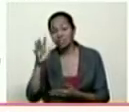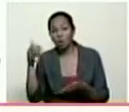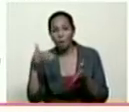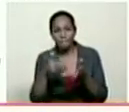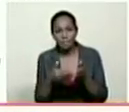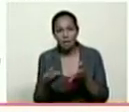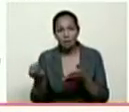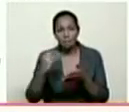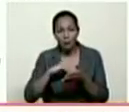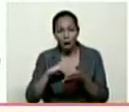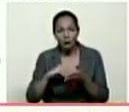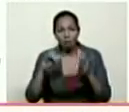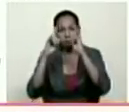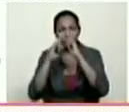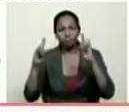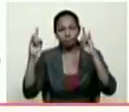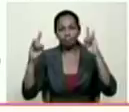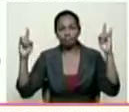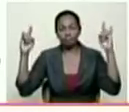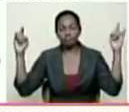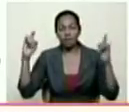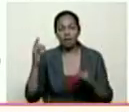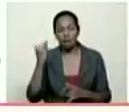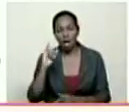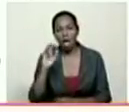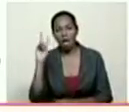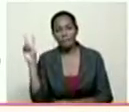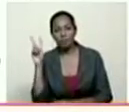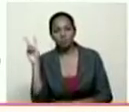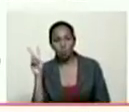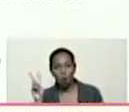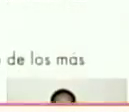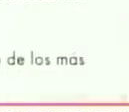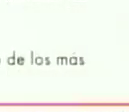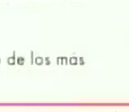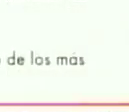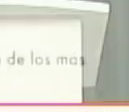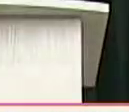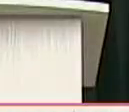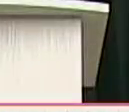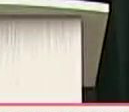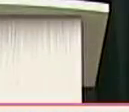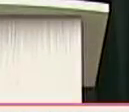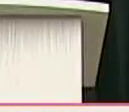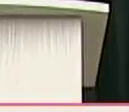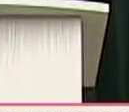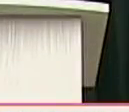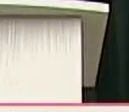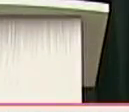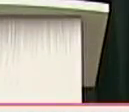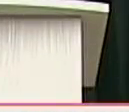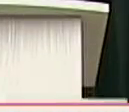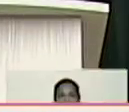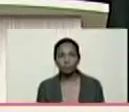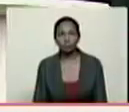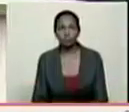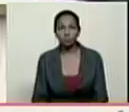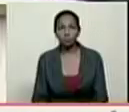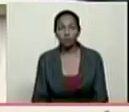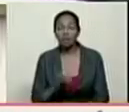tendido eléctrico que tiene Venezuela. Y en ese camino, pues,